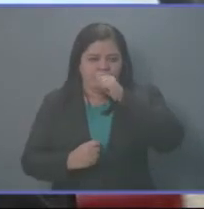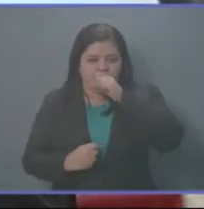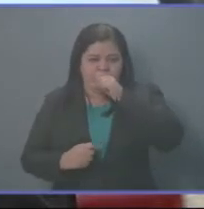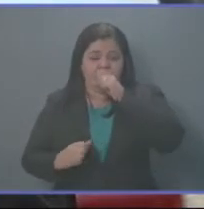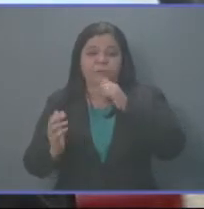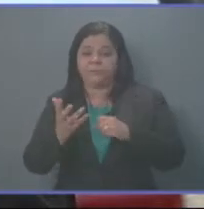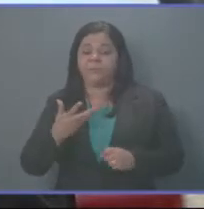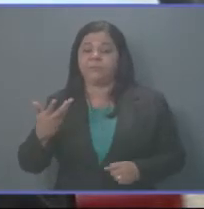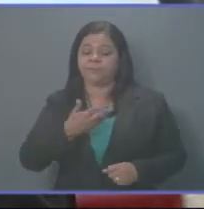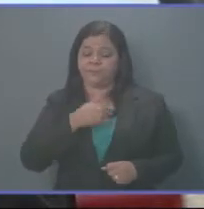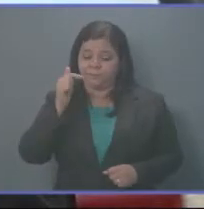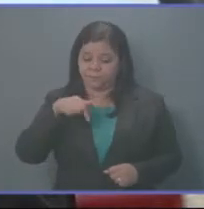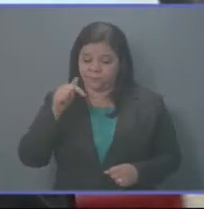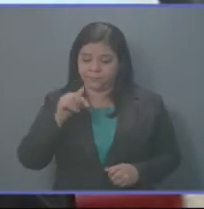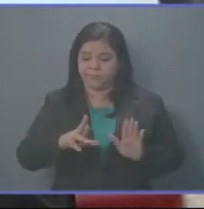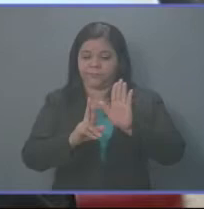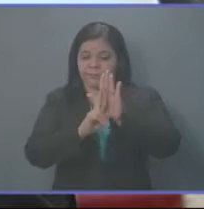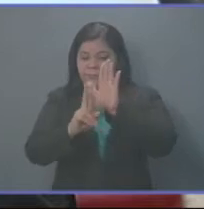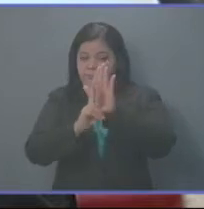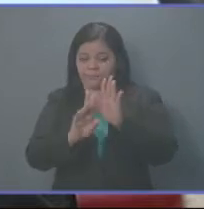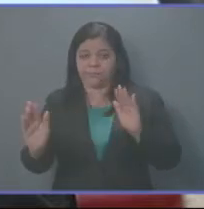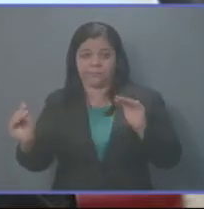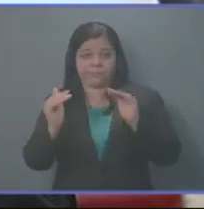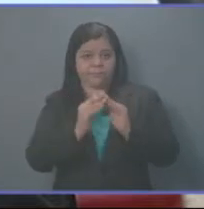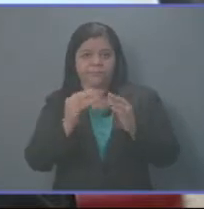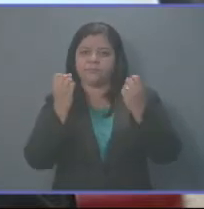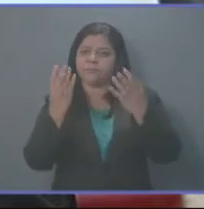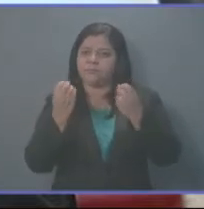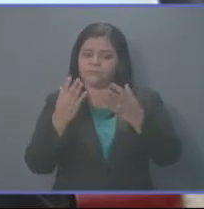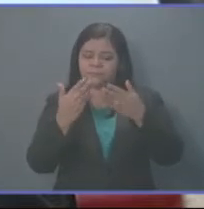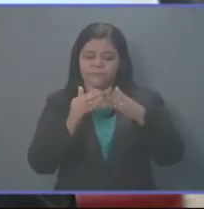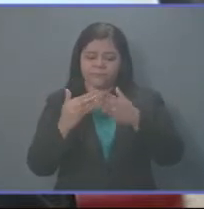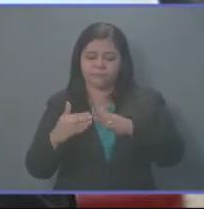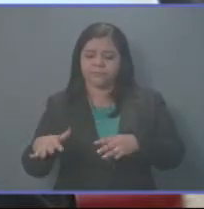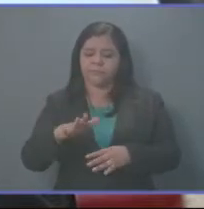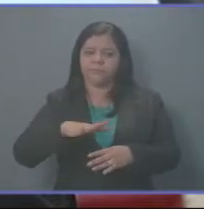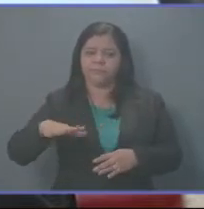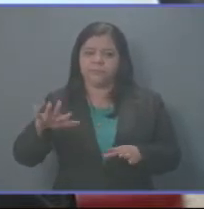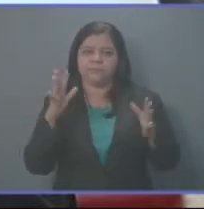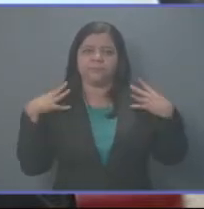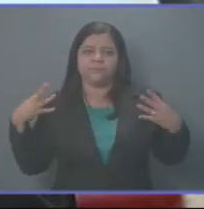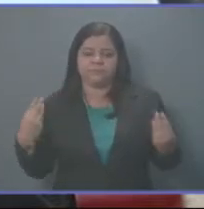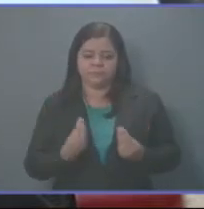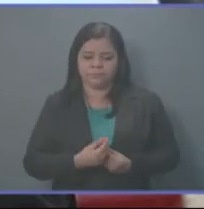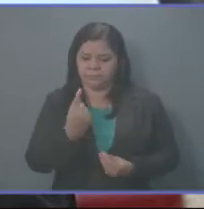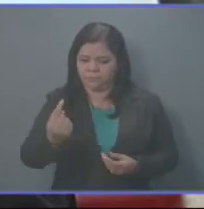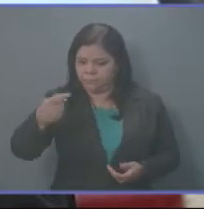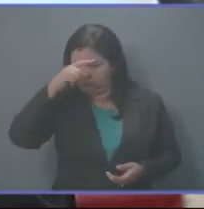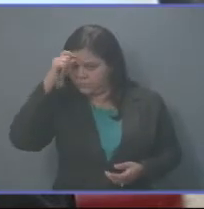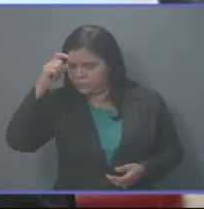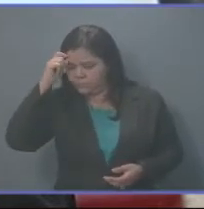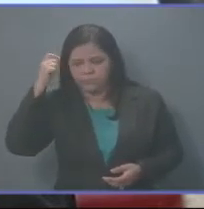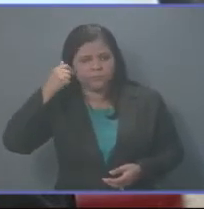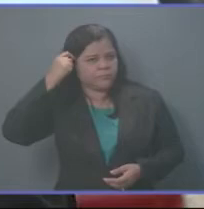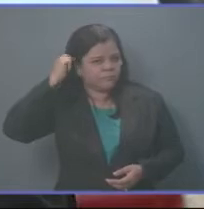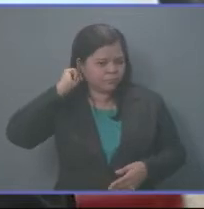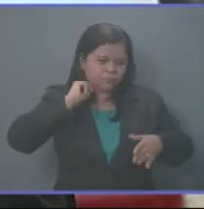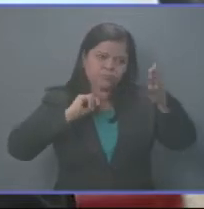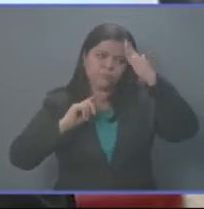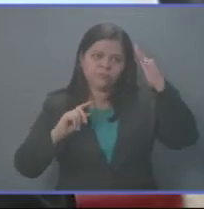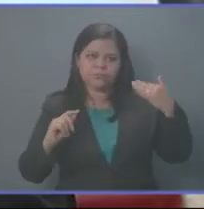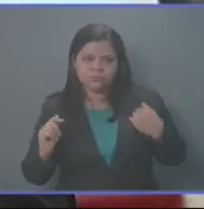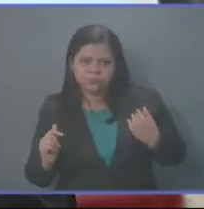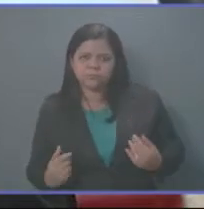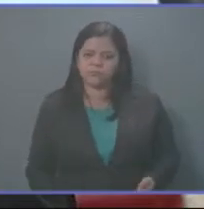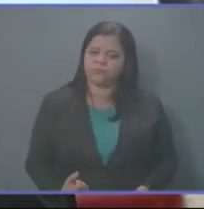Porque estamos aquí representando también a varios sectores de la sociedad, trabajadores, trabajadoras,